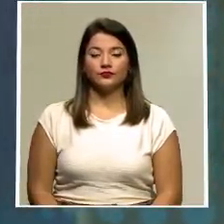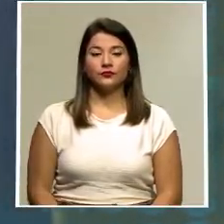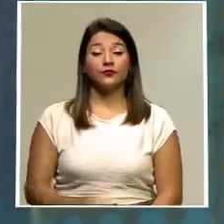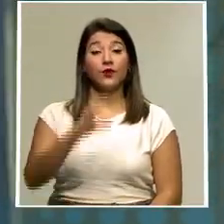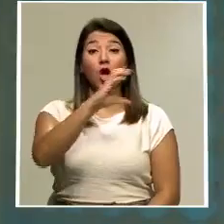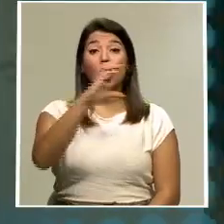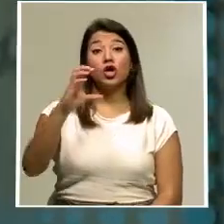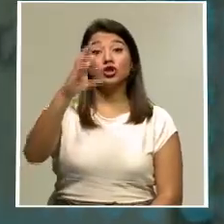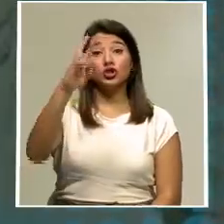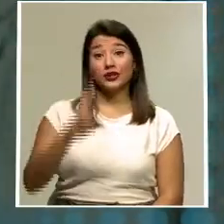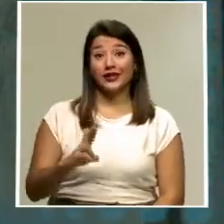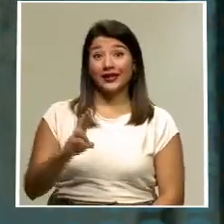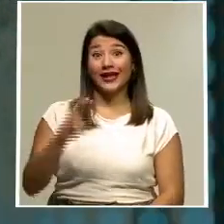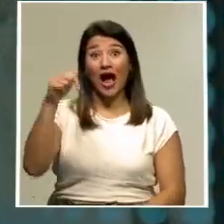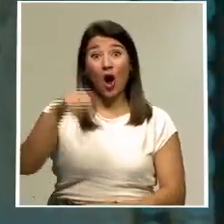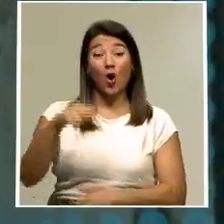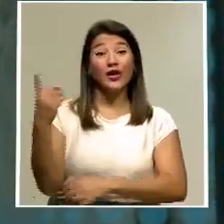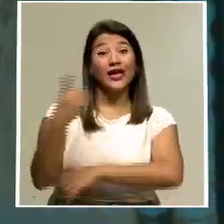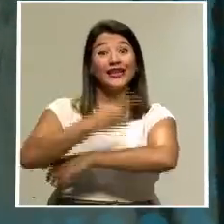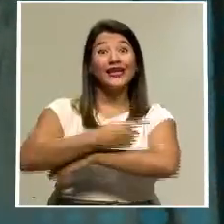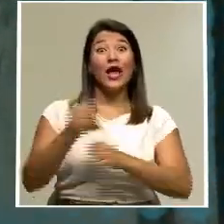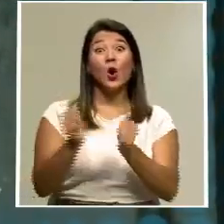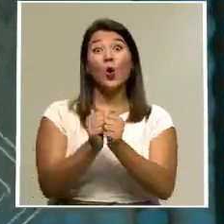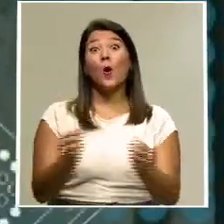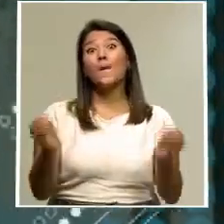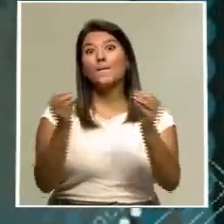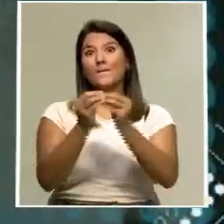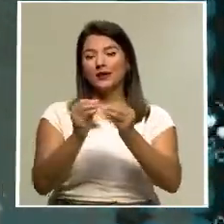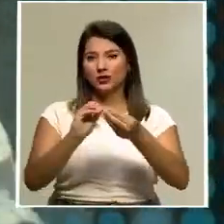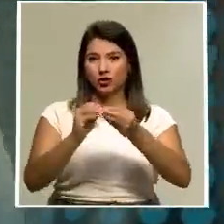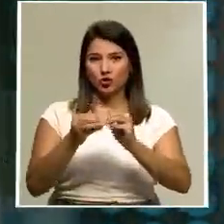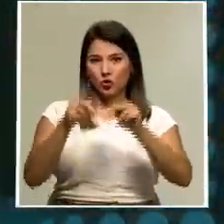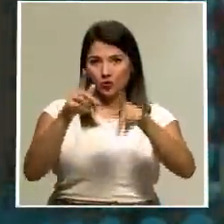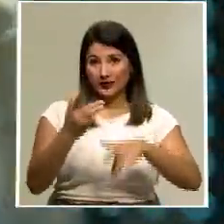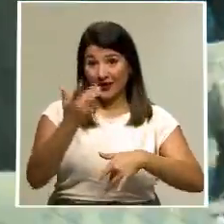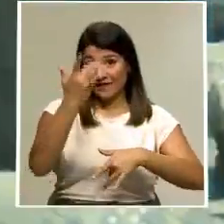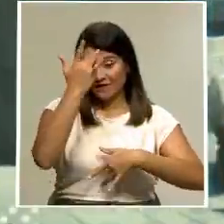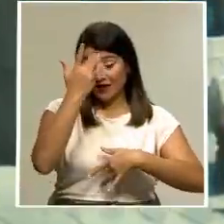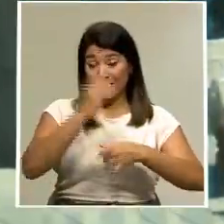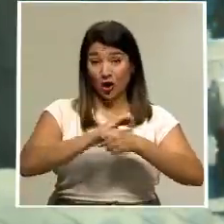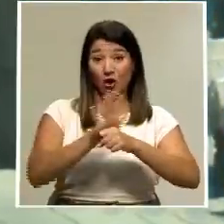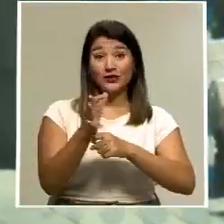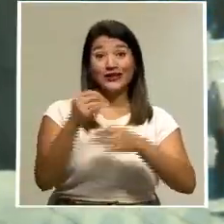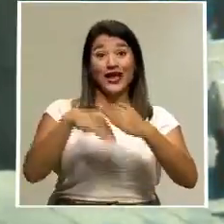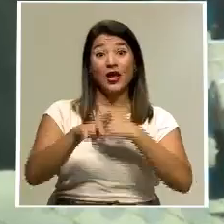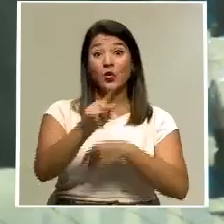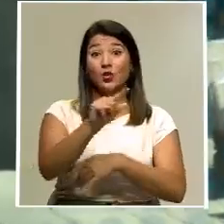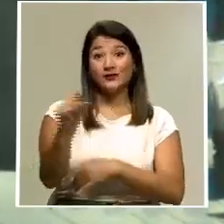Costa Rica llegó a la cifra más alta de contagios por COVID-19 en una semana. Se trata de